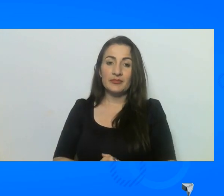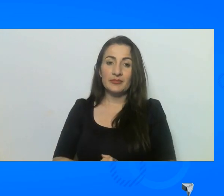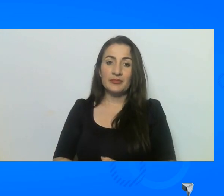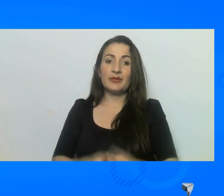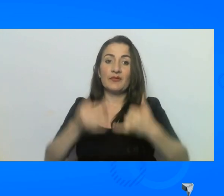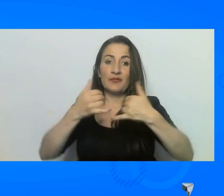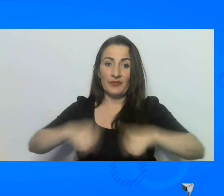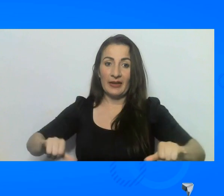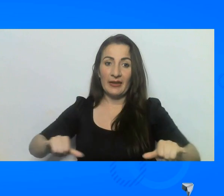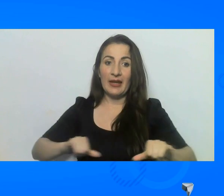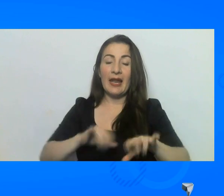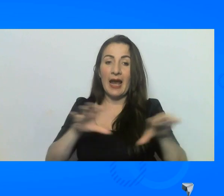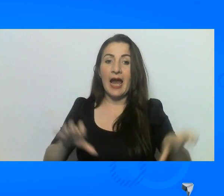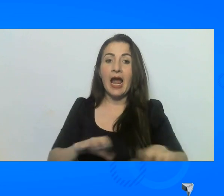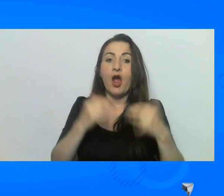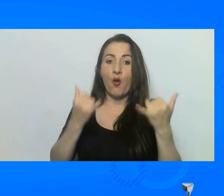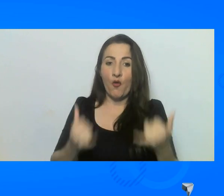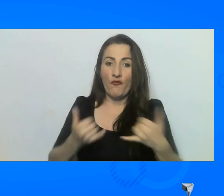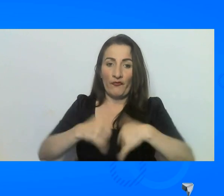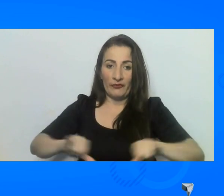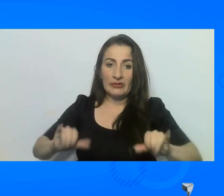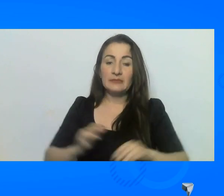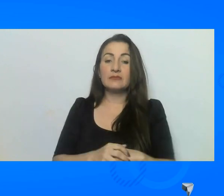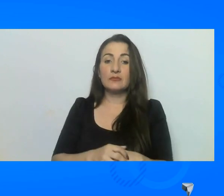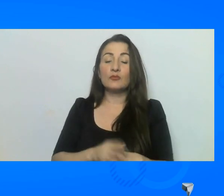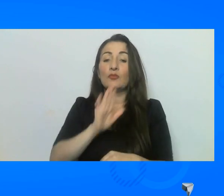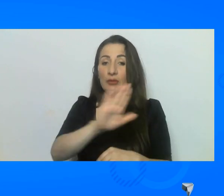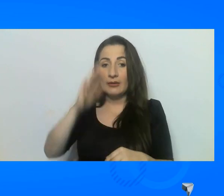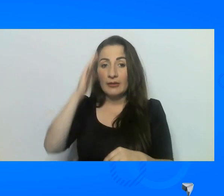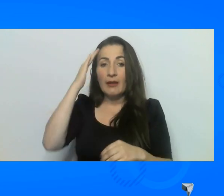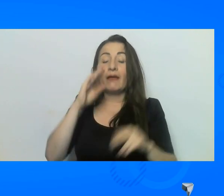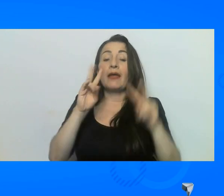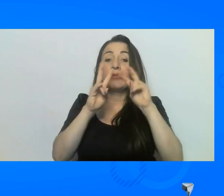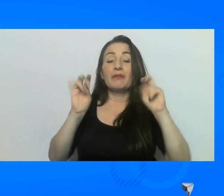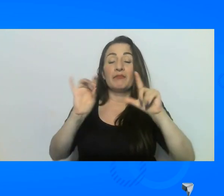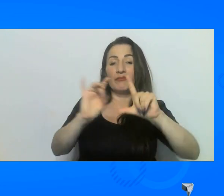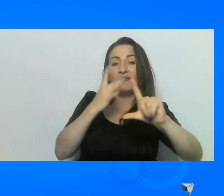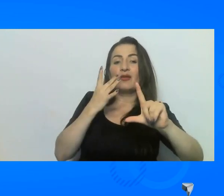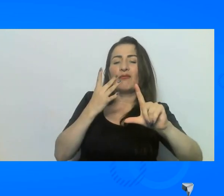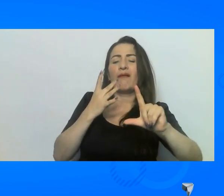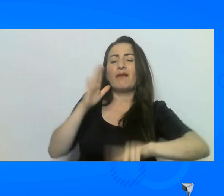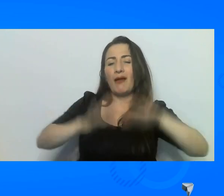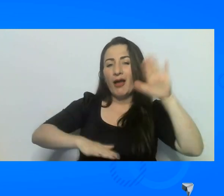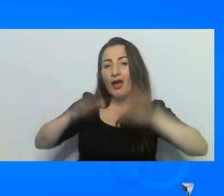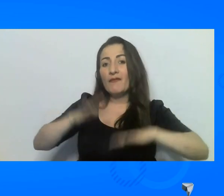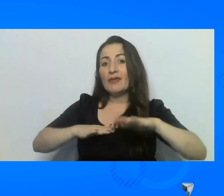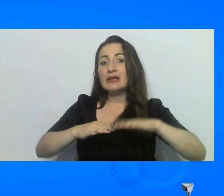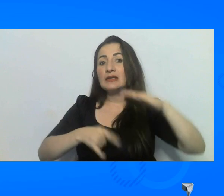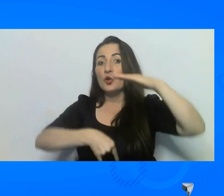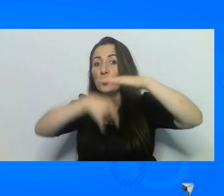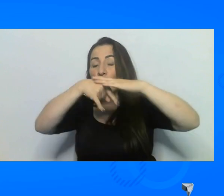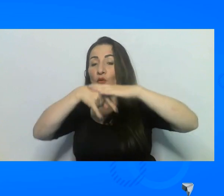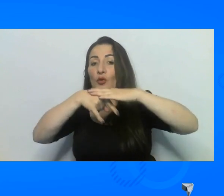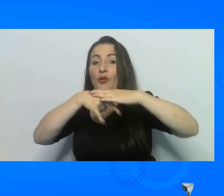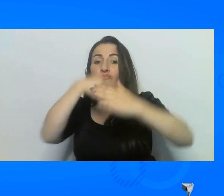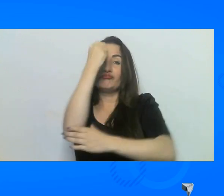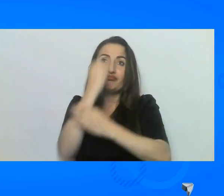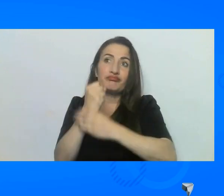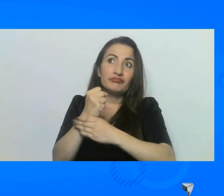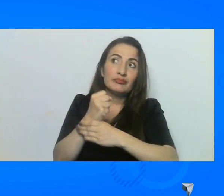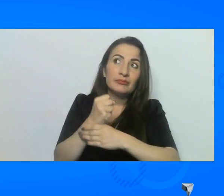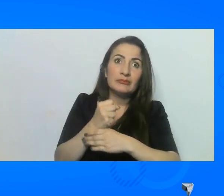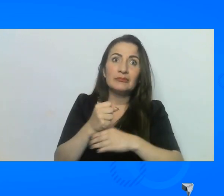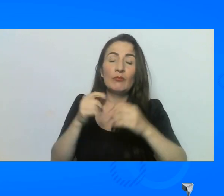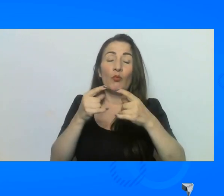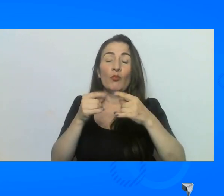finalización a la sesión de hoy. Ustedes saben que con el tema de la virtualidad a veces se nos puede caer la señal y es normal, todos